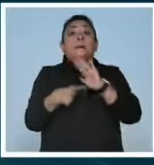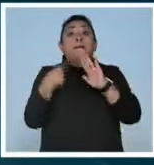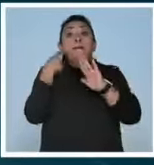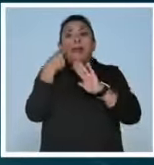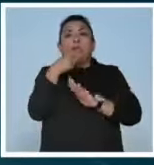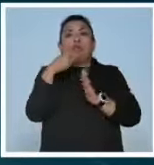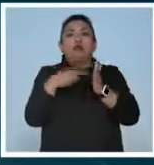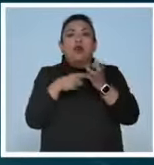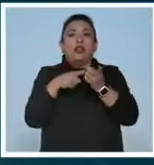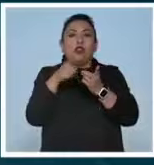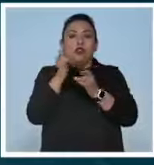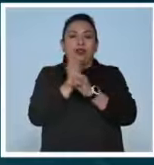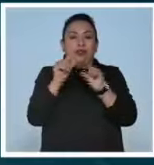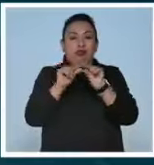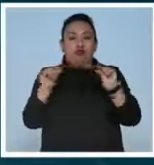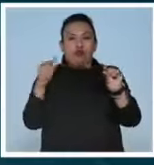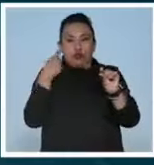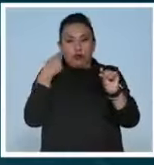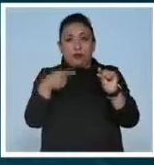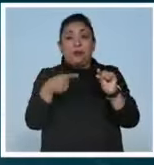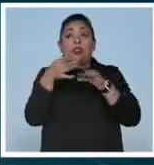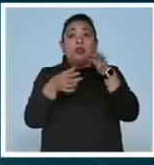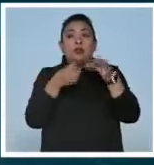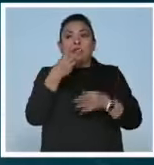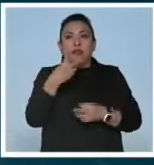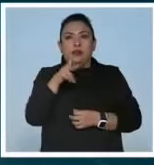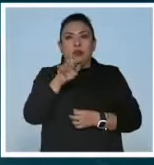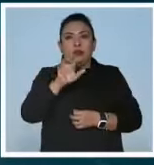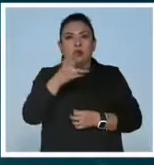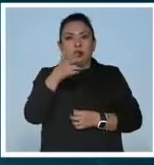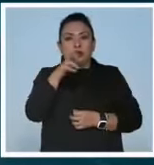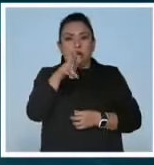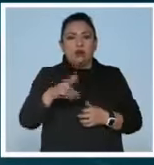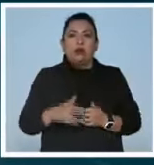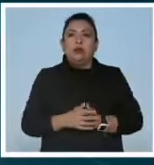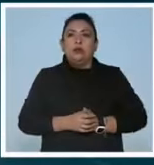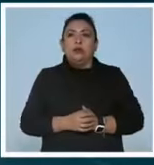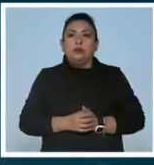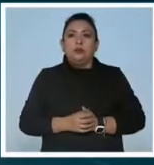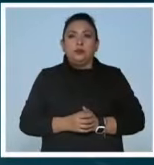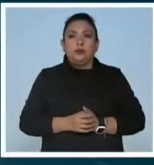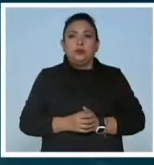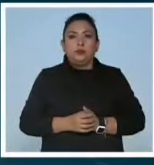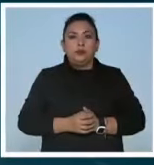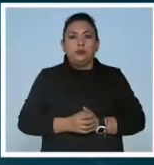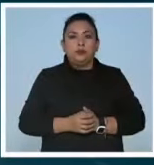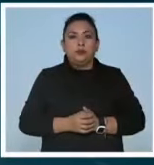sitio electrónico que aparece en pantalla. Noticias 22, Víctor Gaspar.